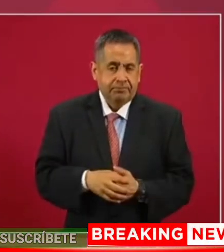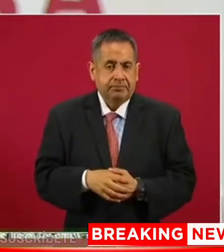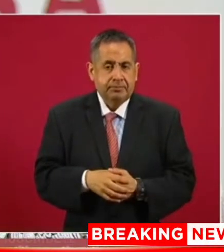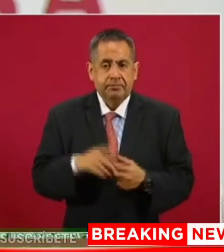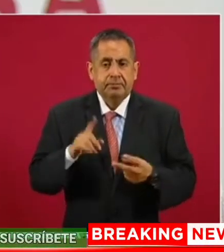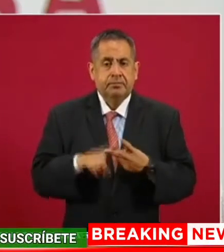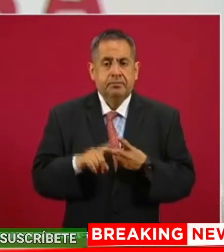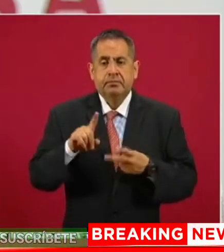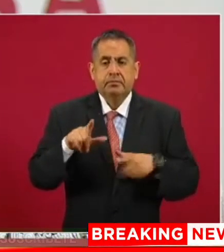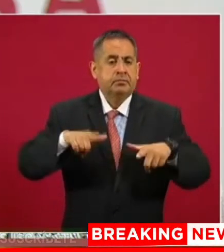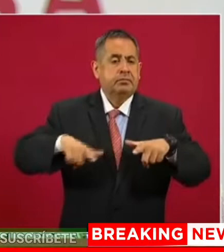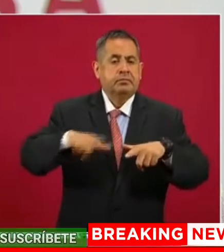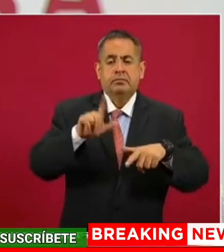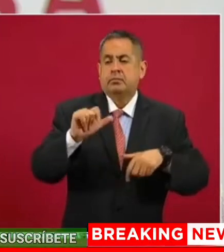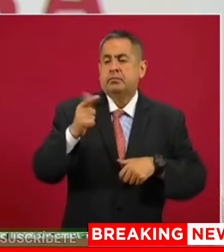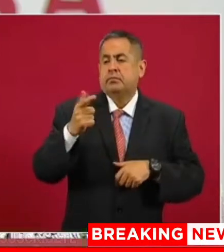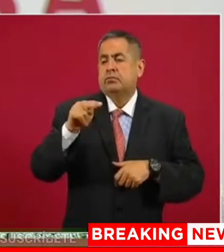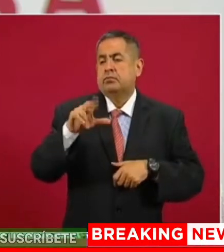en La Laguna,